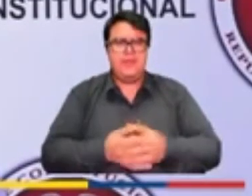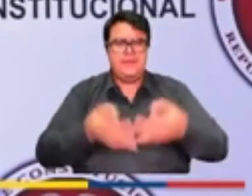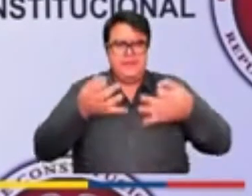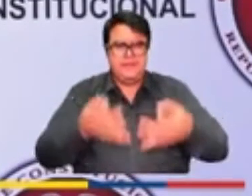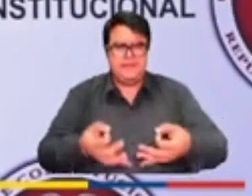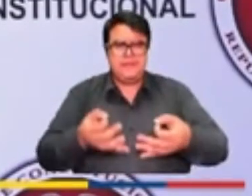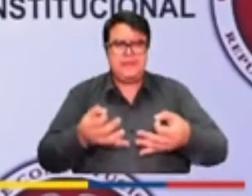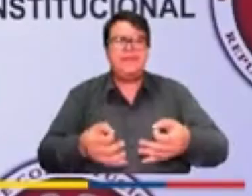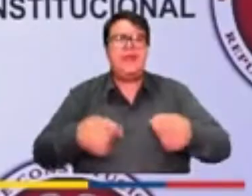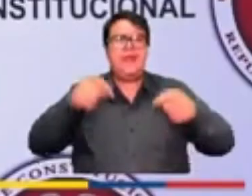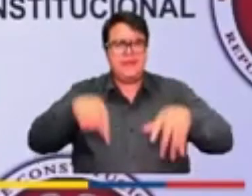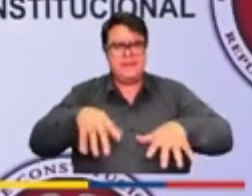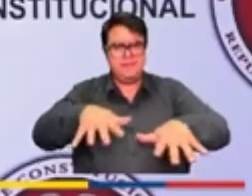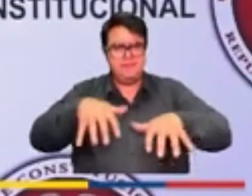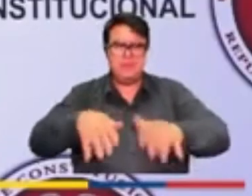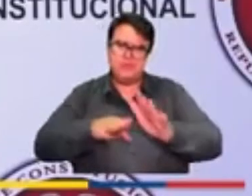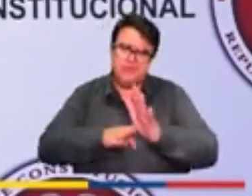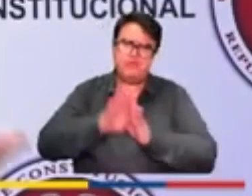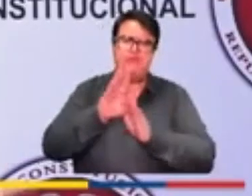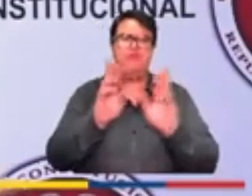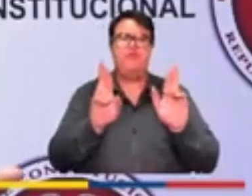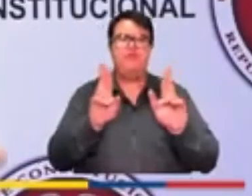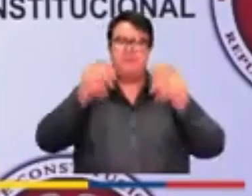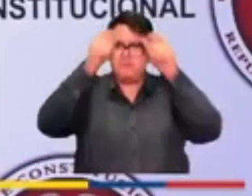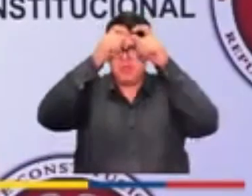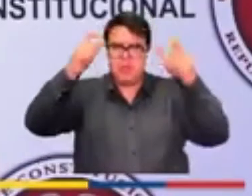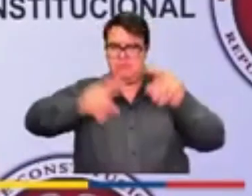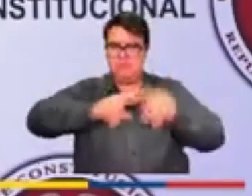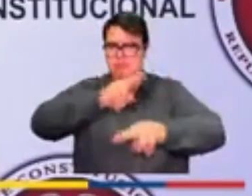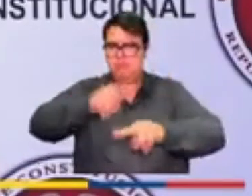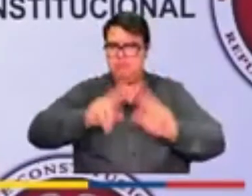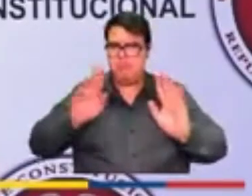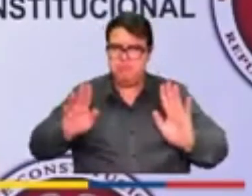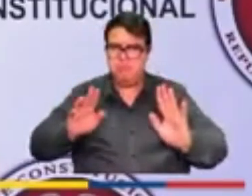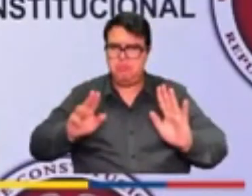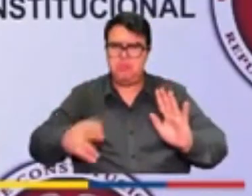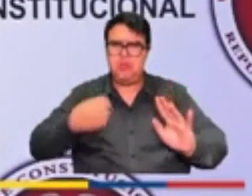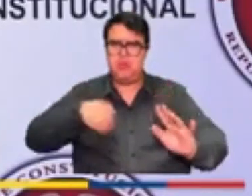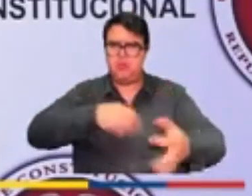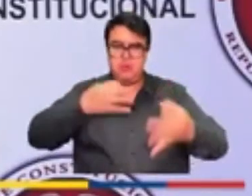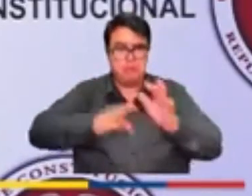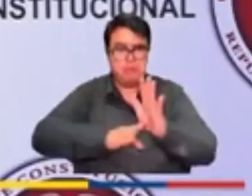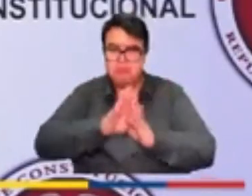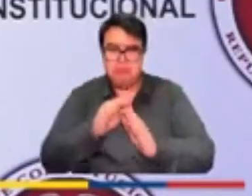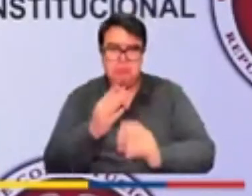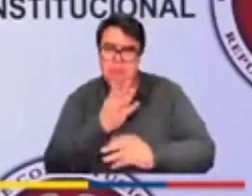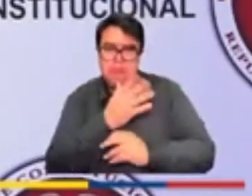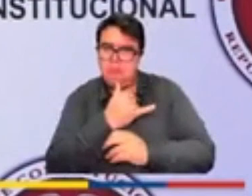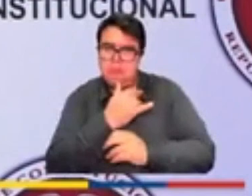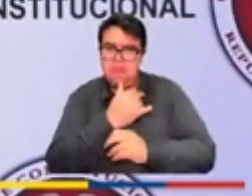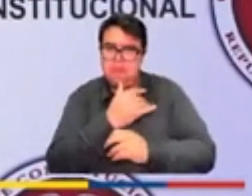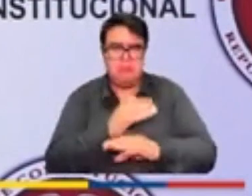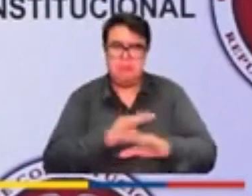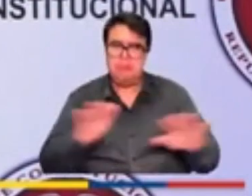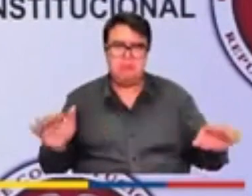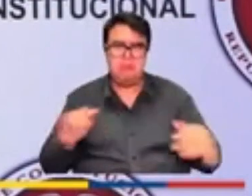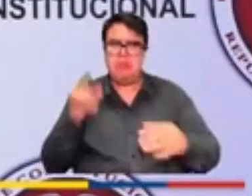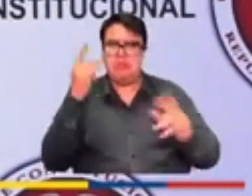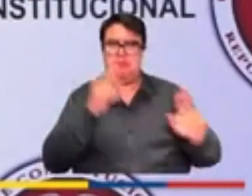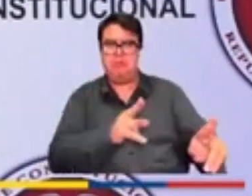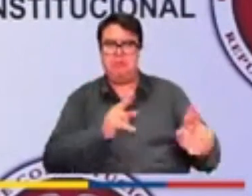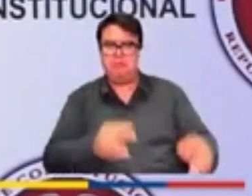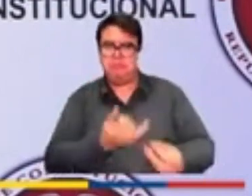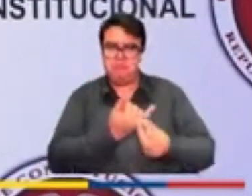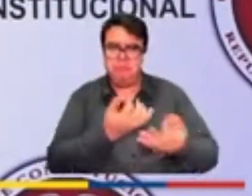realmente se avance, porque en un Estado normal nosotros no hemos podido avanzar ni tener respuestas concretas